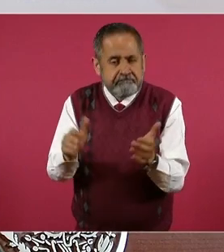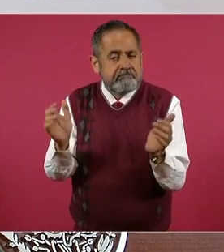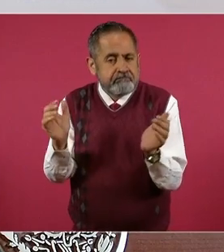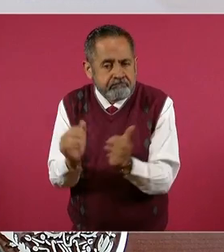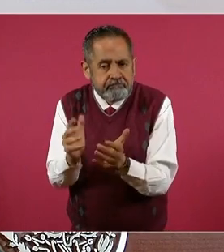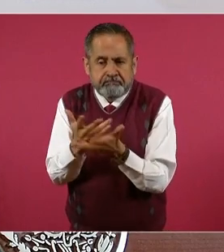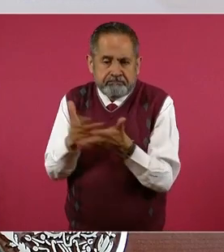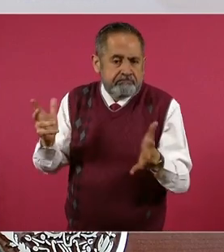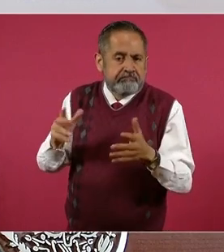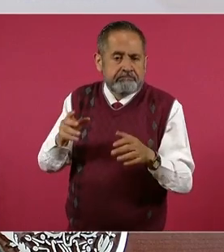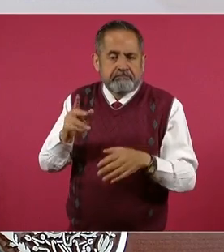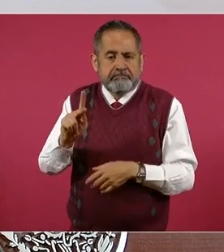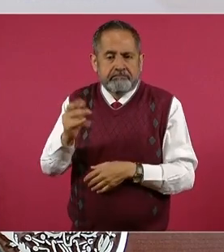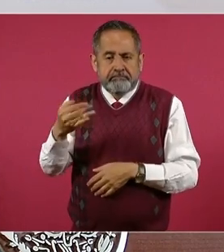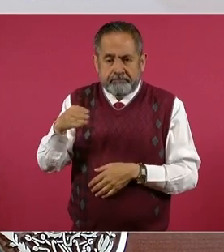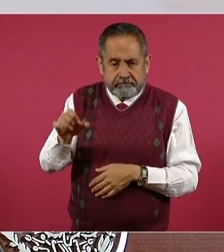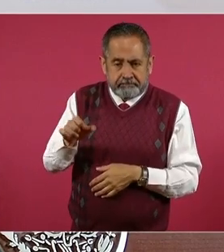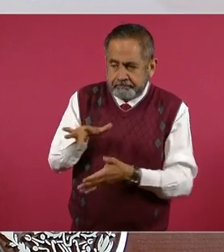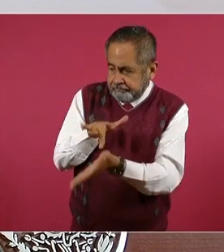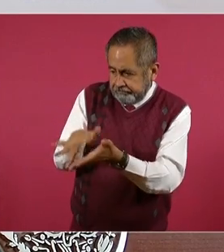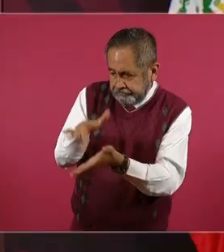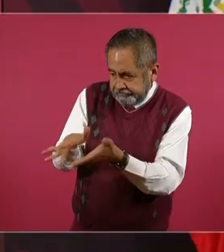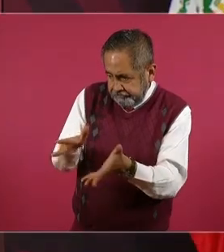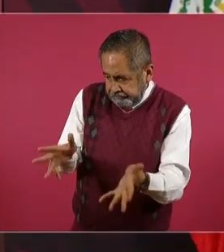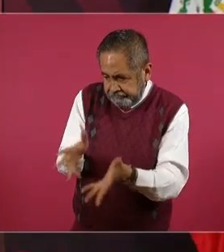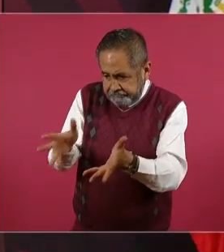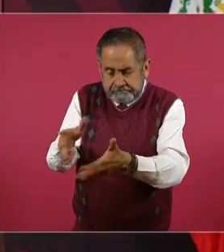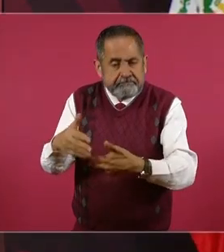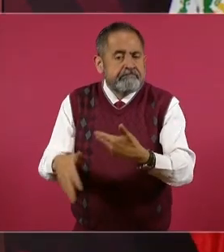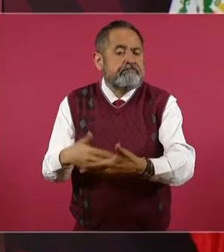pequeñas, medianas de México.